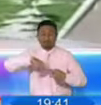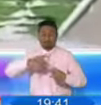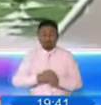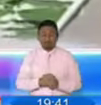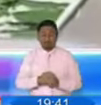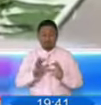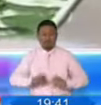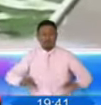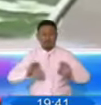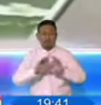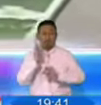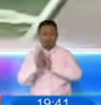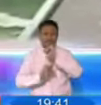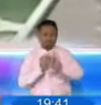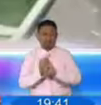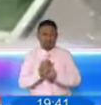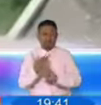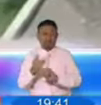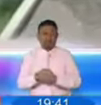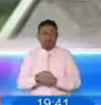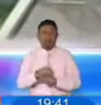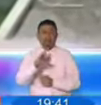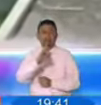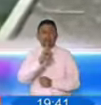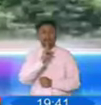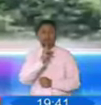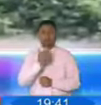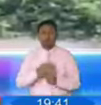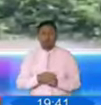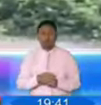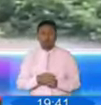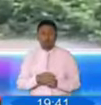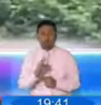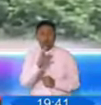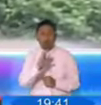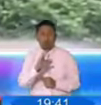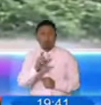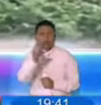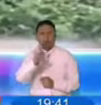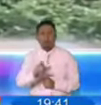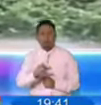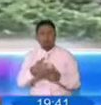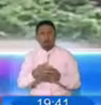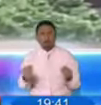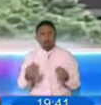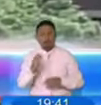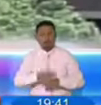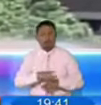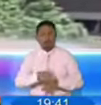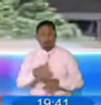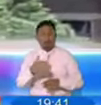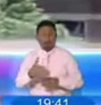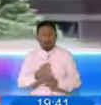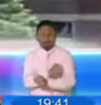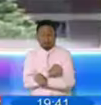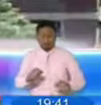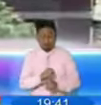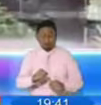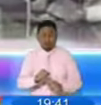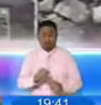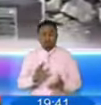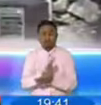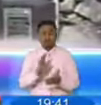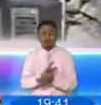más destacado del acontecer internacional en Estados Unidos, buscan a personas desaparecidas tras una explosión en una escuela